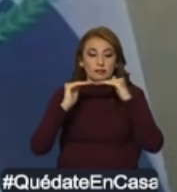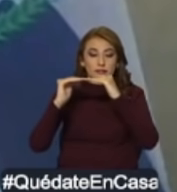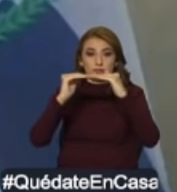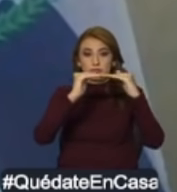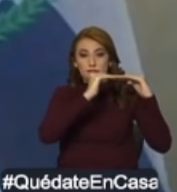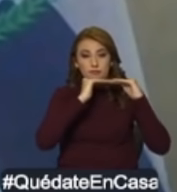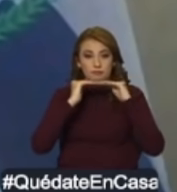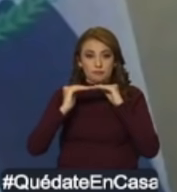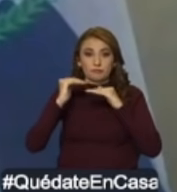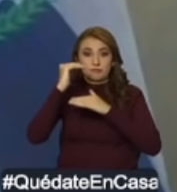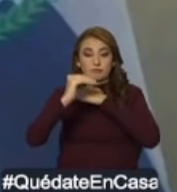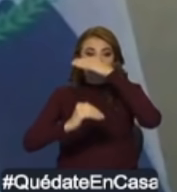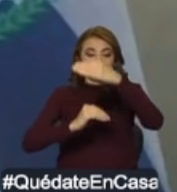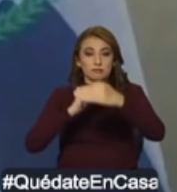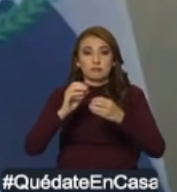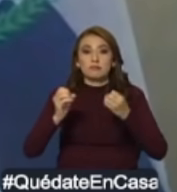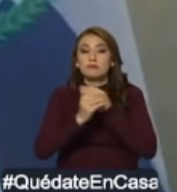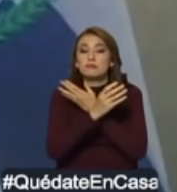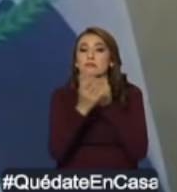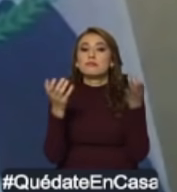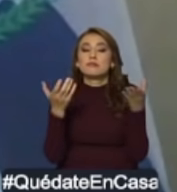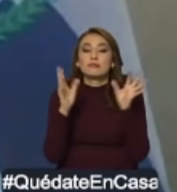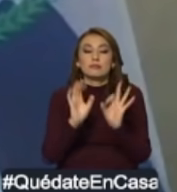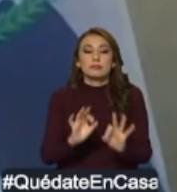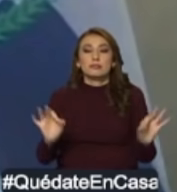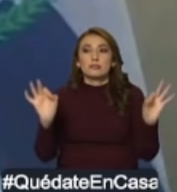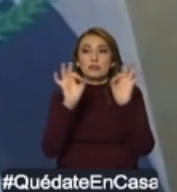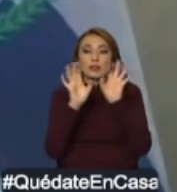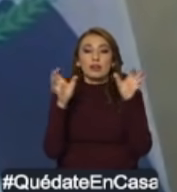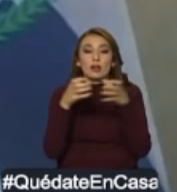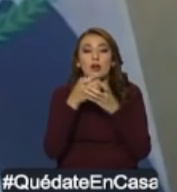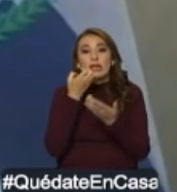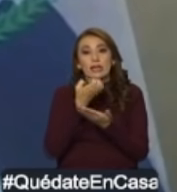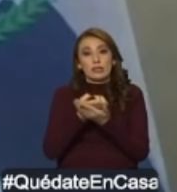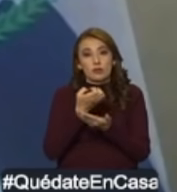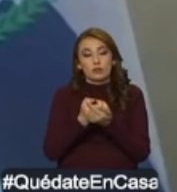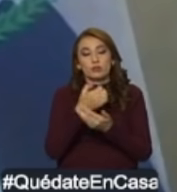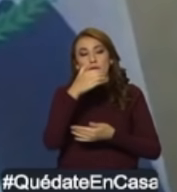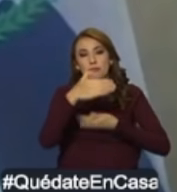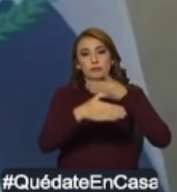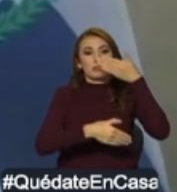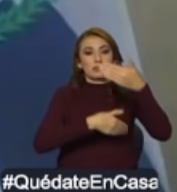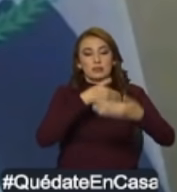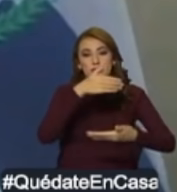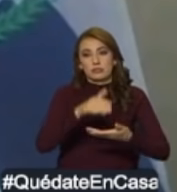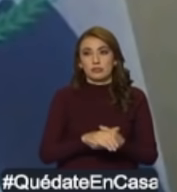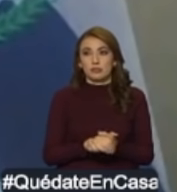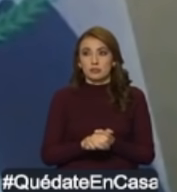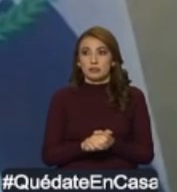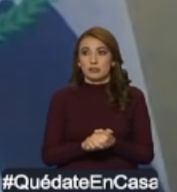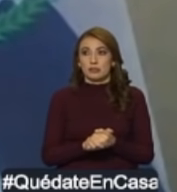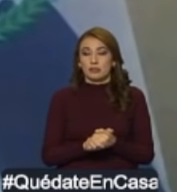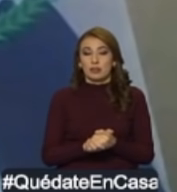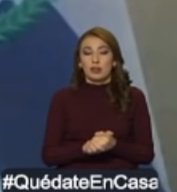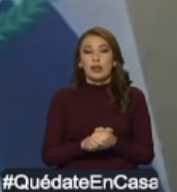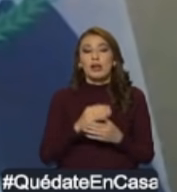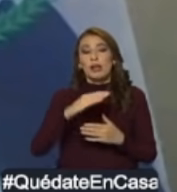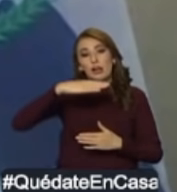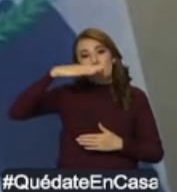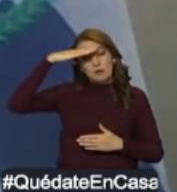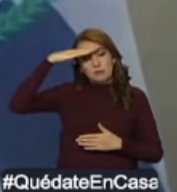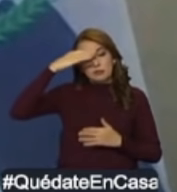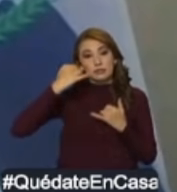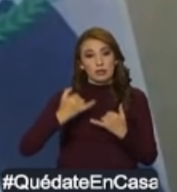otras variables, especialmente con las variables económicas y con las variables sociales. La policía en